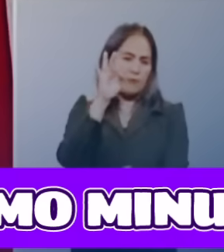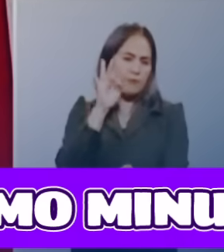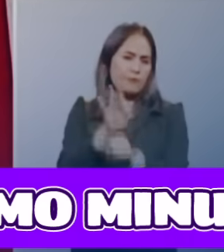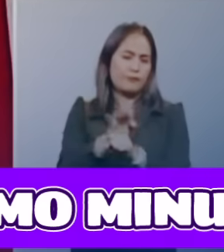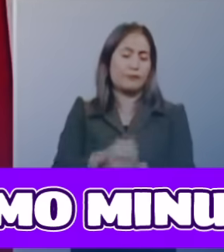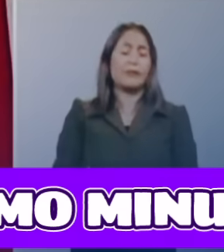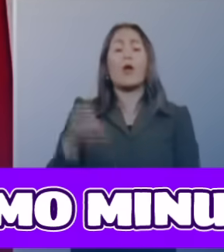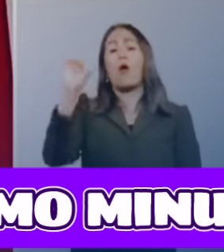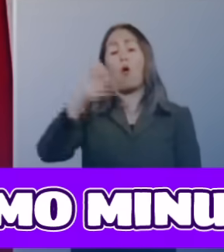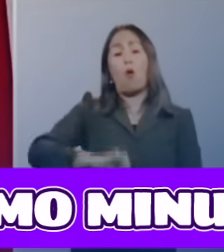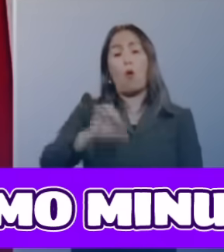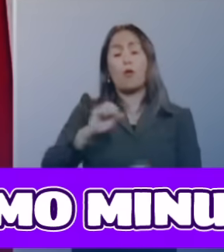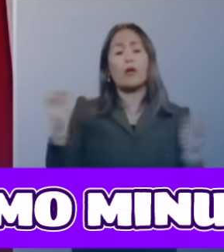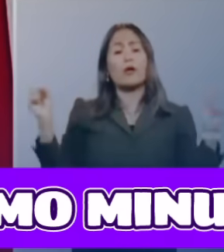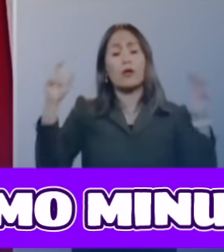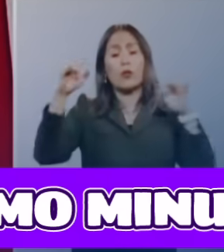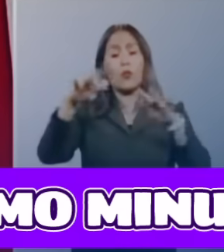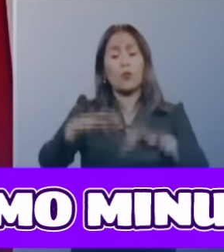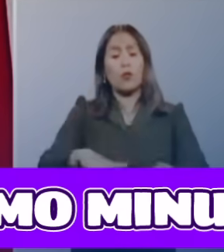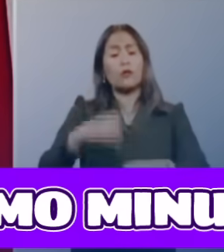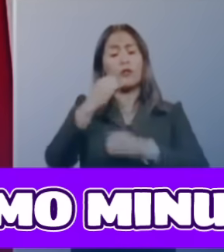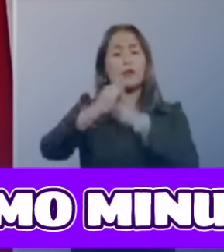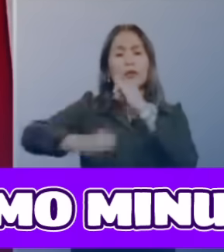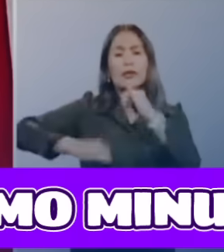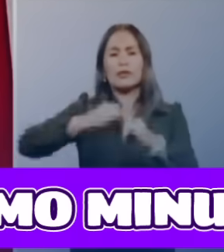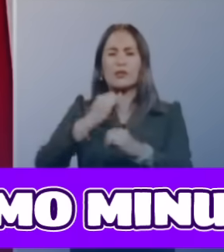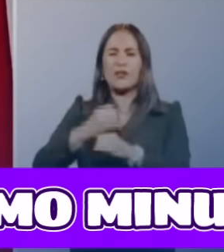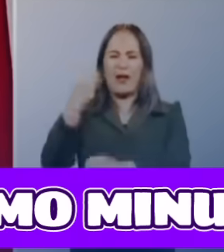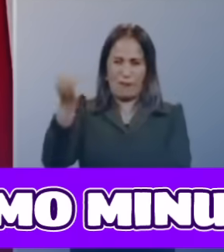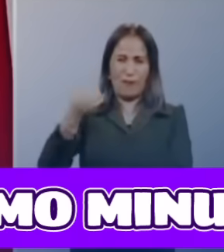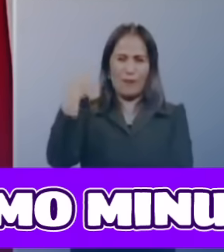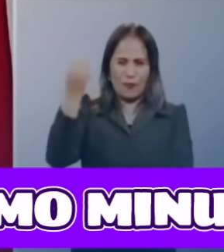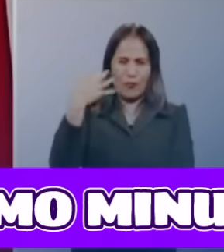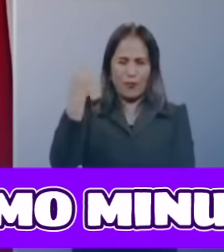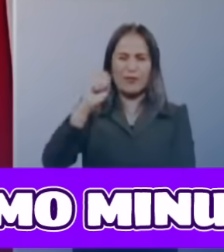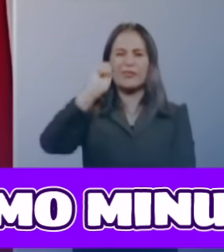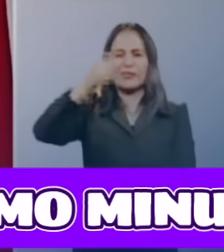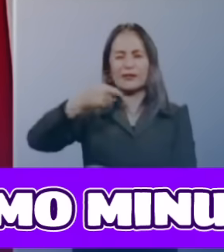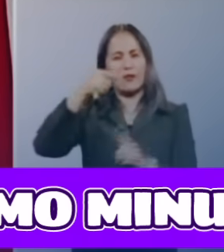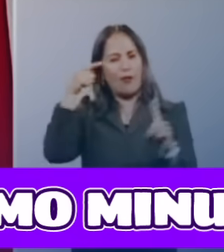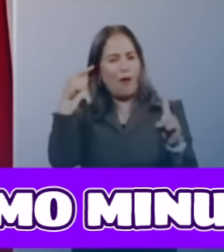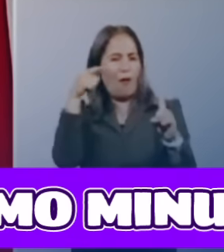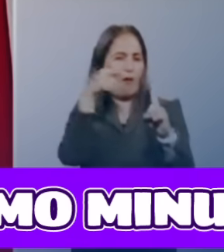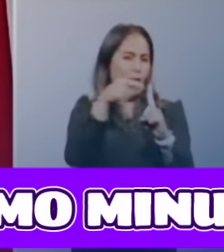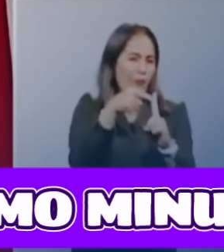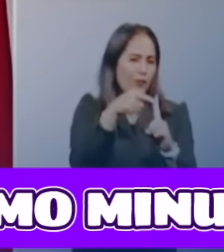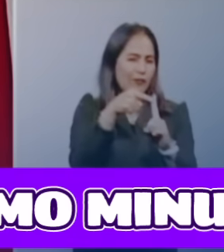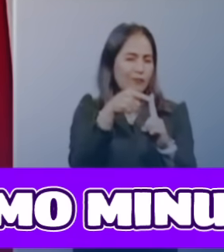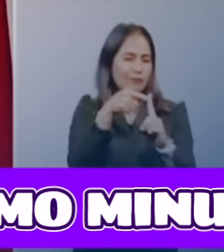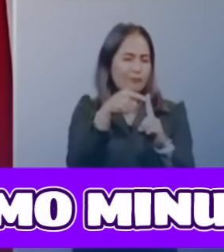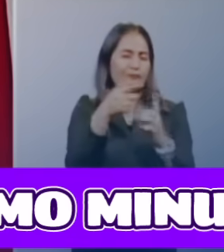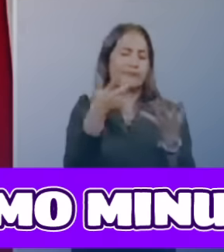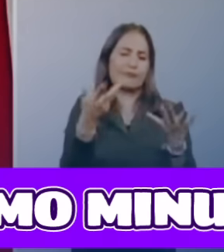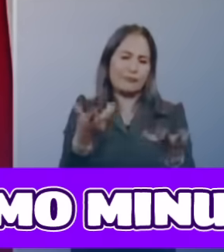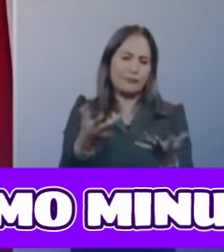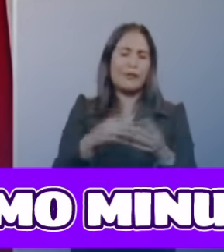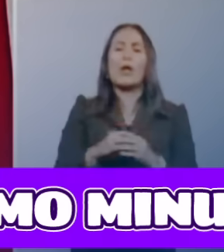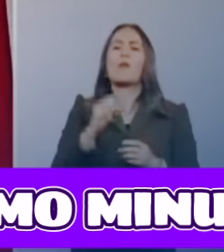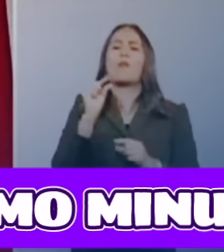Este encuentro internacional tiene precisamente el objetivo de